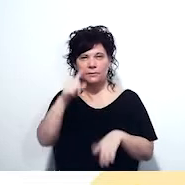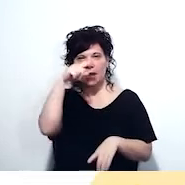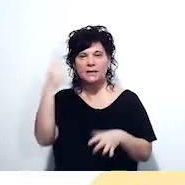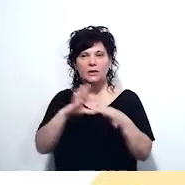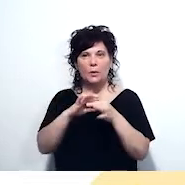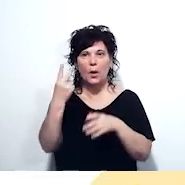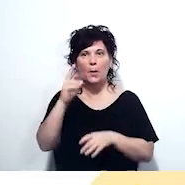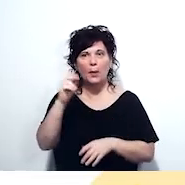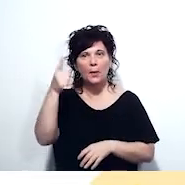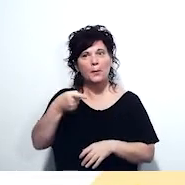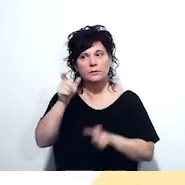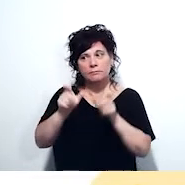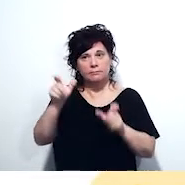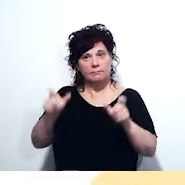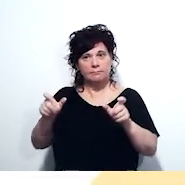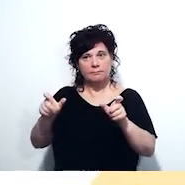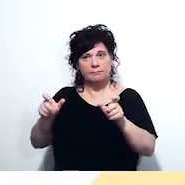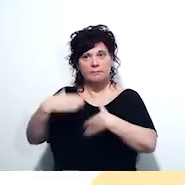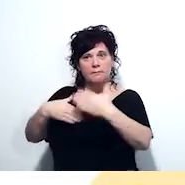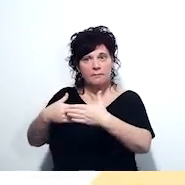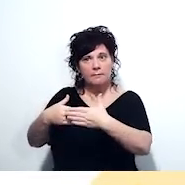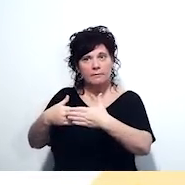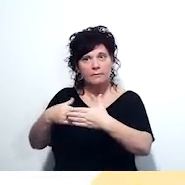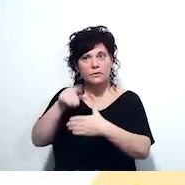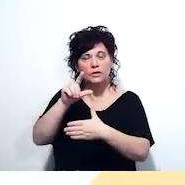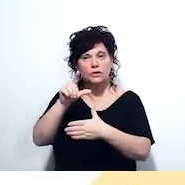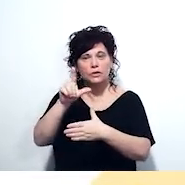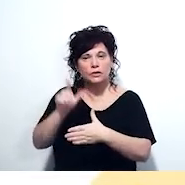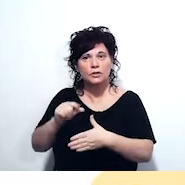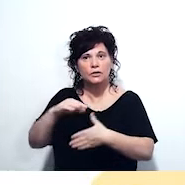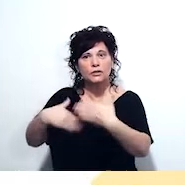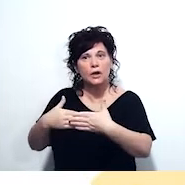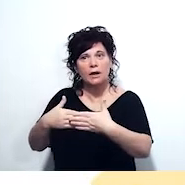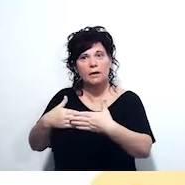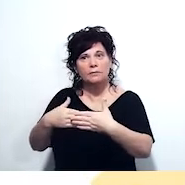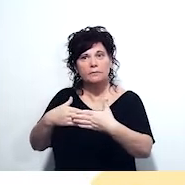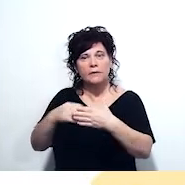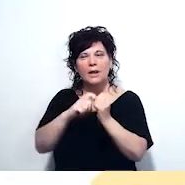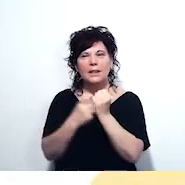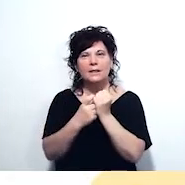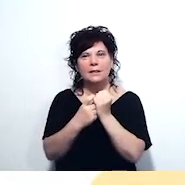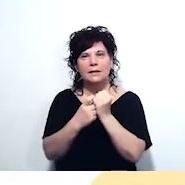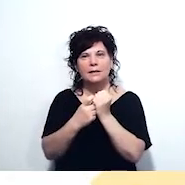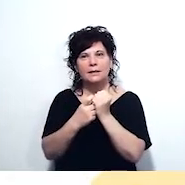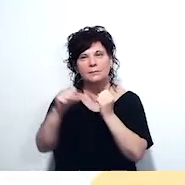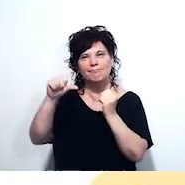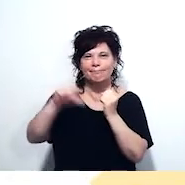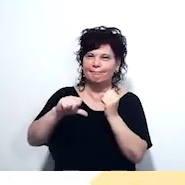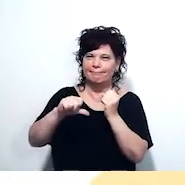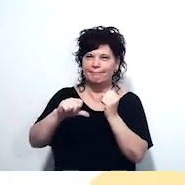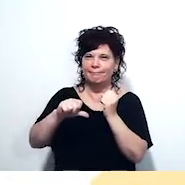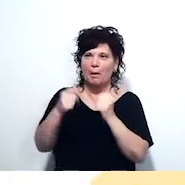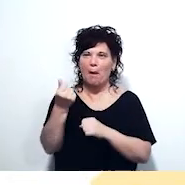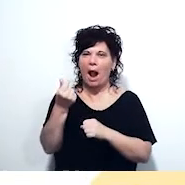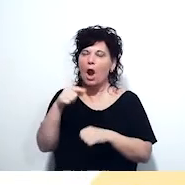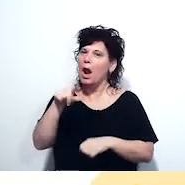Naciones Unidas. 20% de los habitantes de países en desarrollo son usuarios de Internet con baja velocidad y precios muy altos.